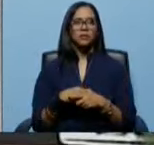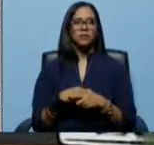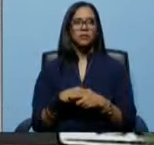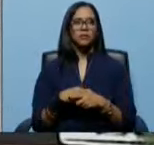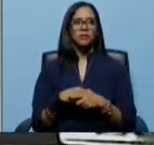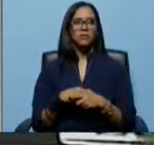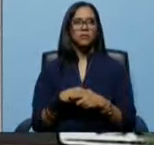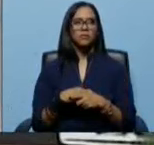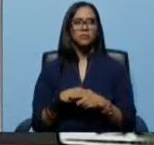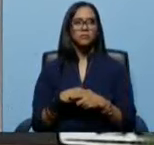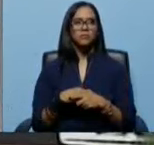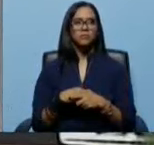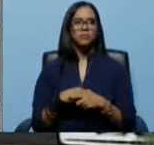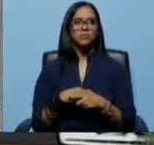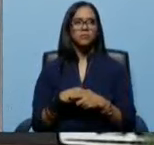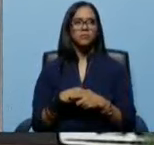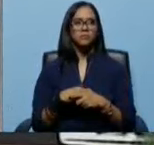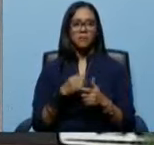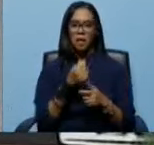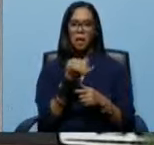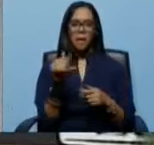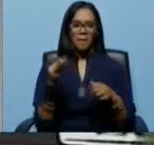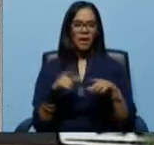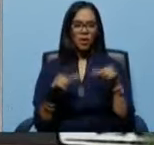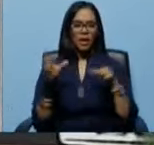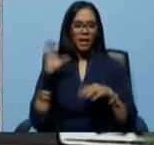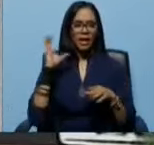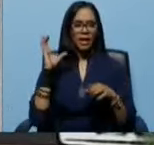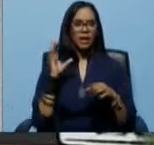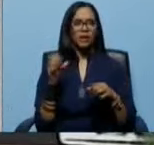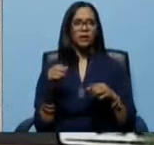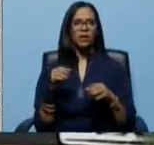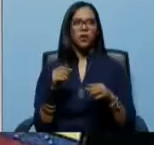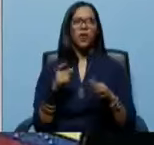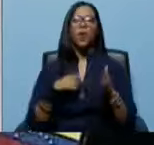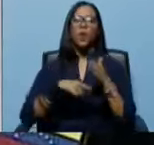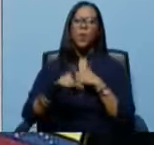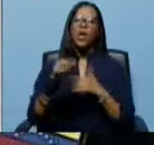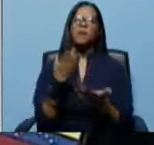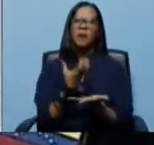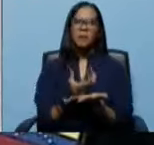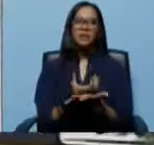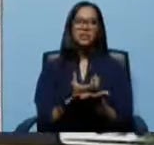por varios sitios de Caracas. Y de repente dije, voy a ir para las Mercedes.